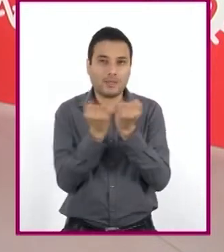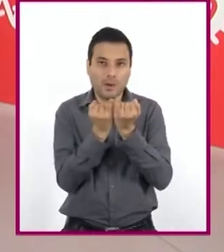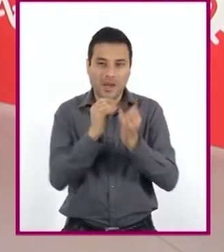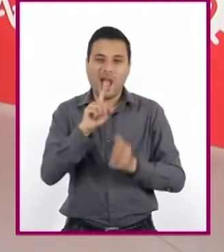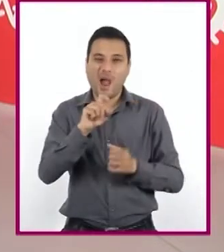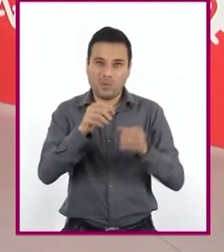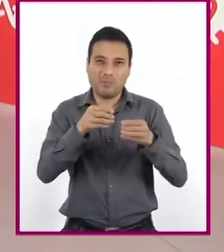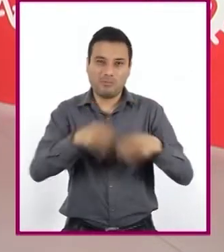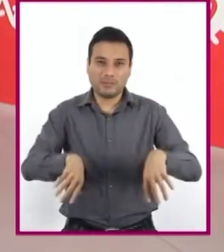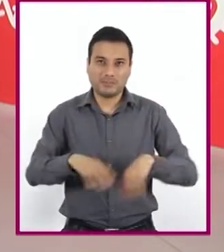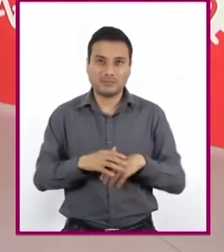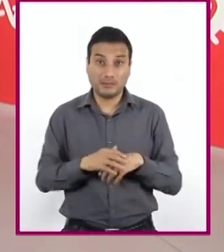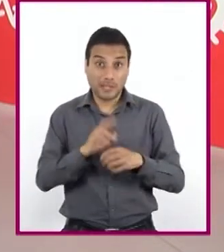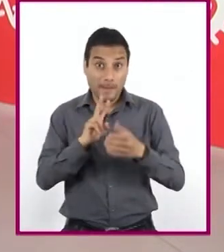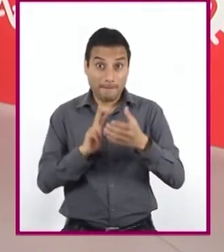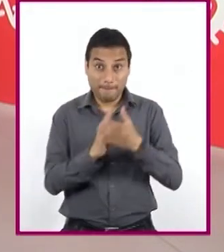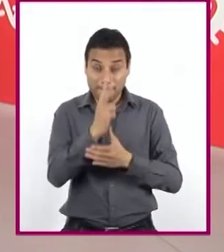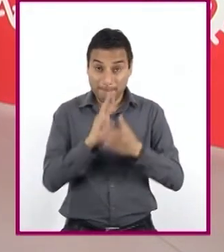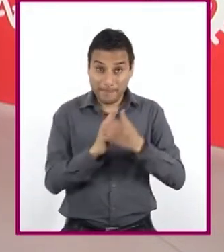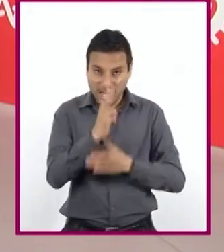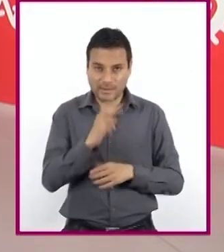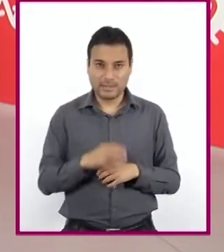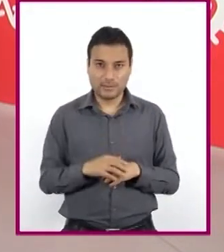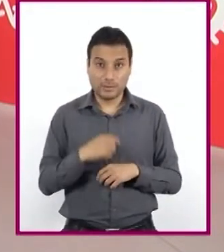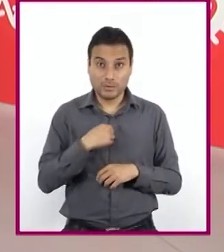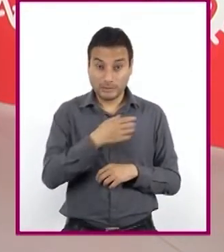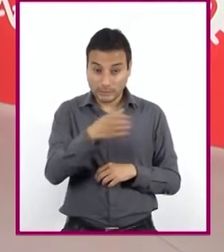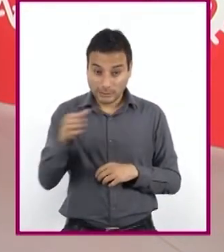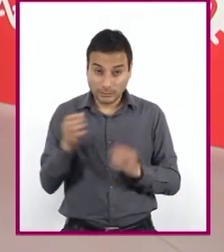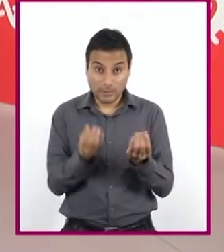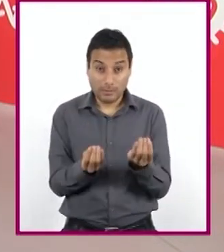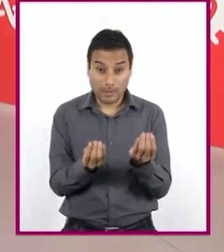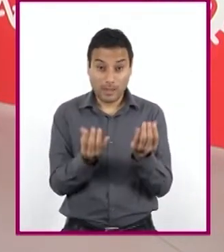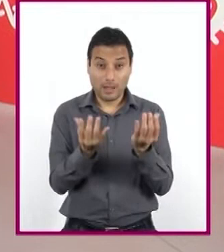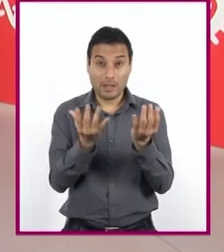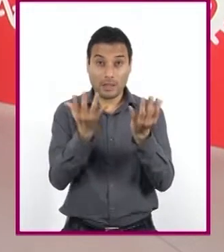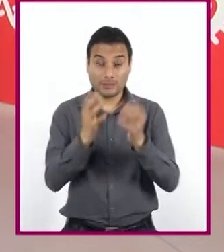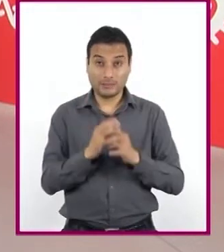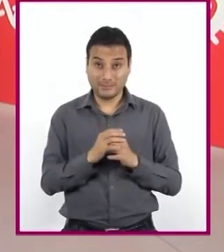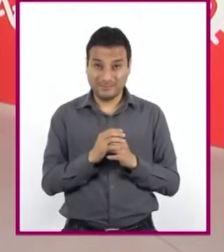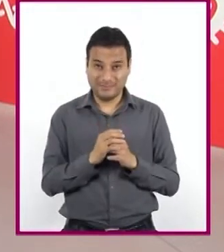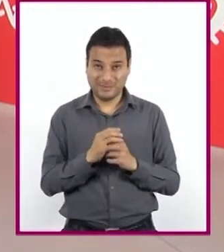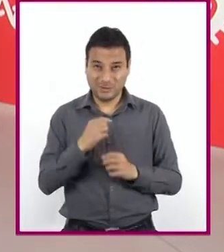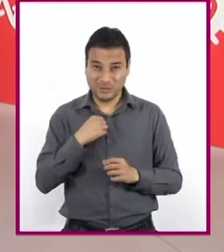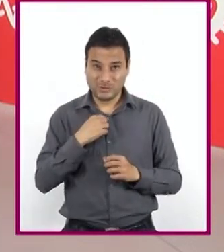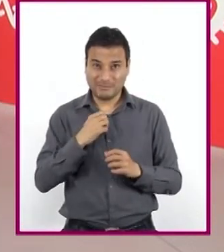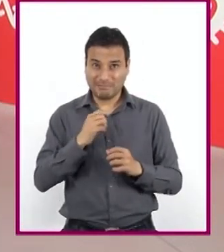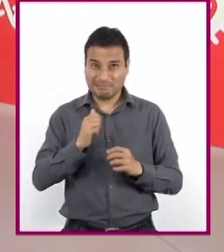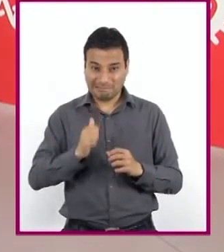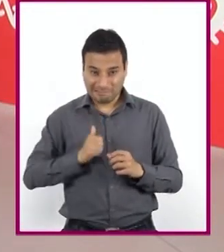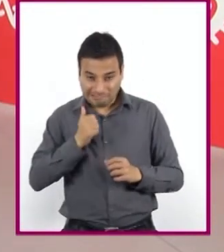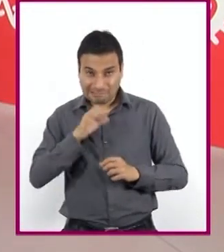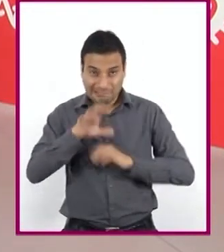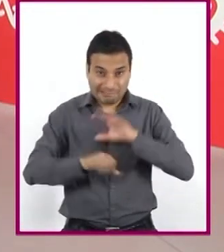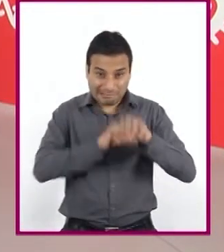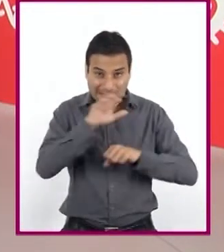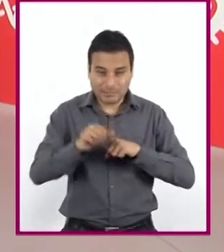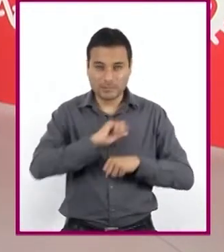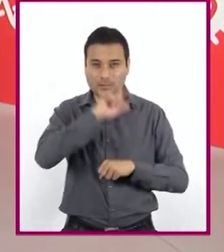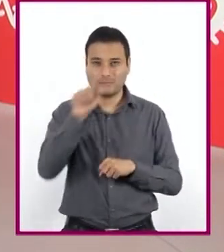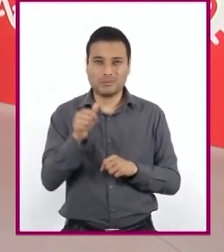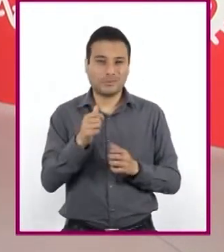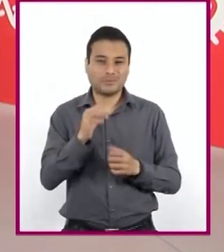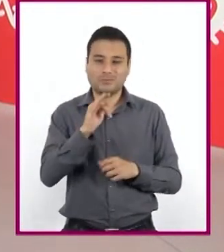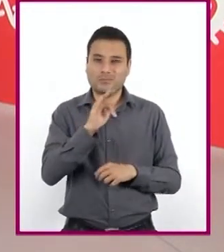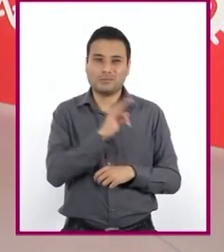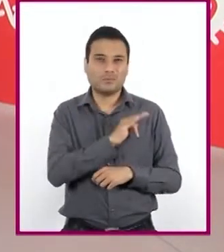plantas puede afectar el ciclo del agua, pues las plantas favorecen que se sigan teniendo lluvias y que